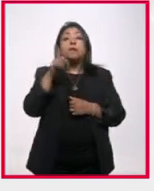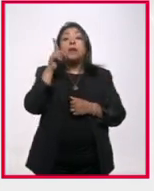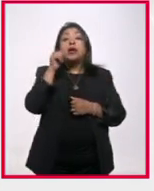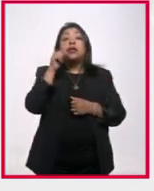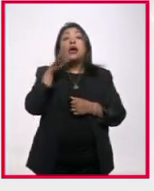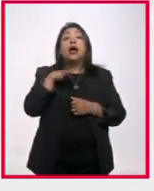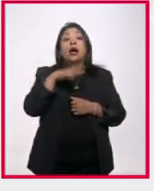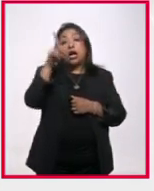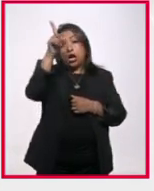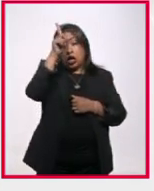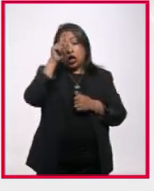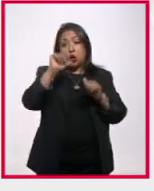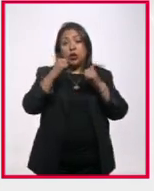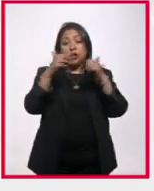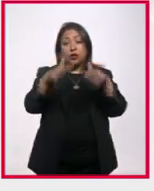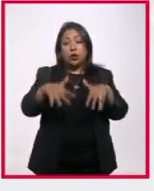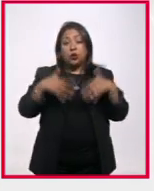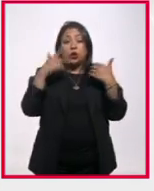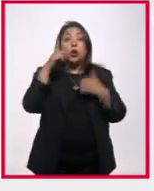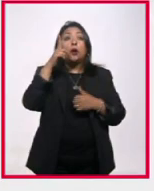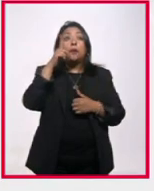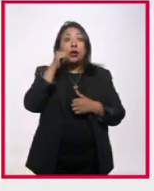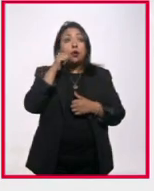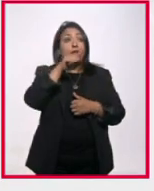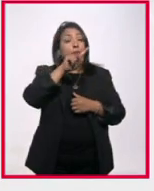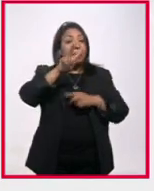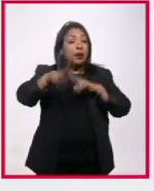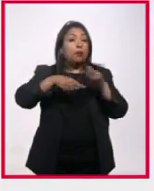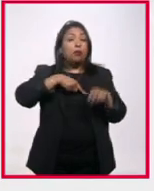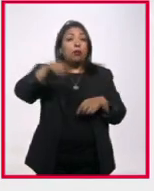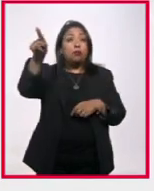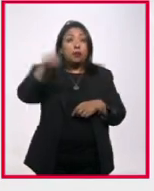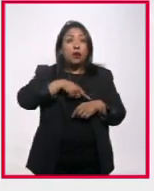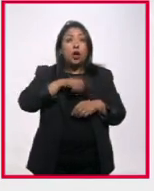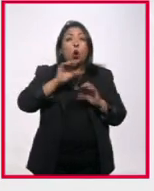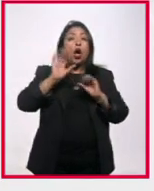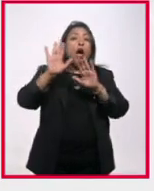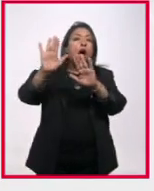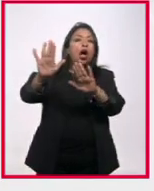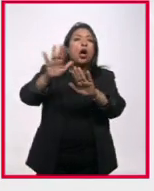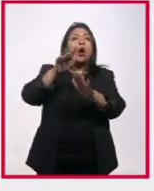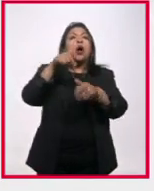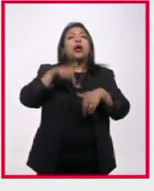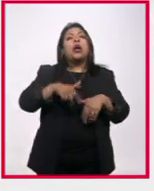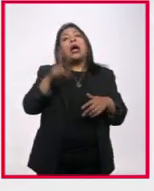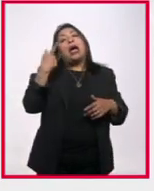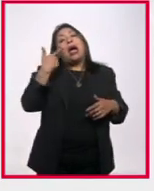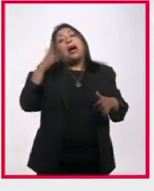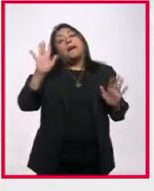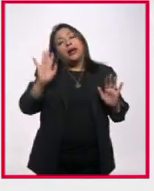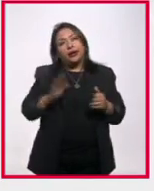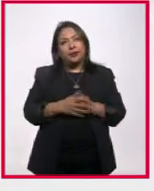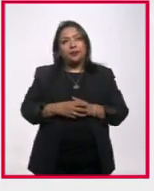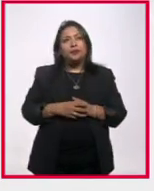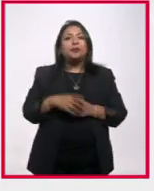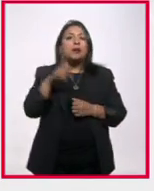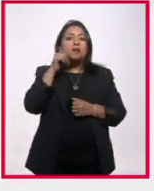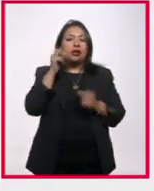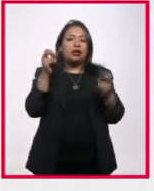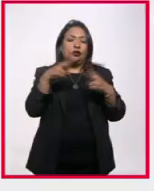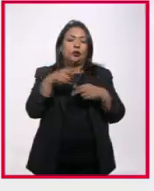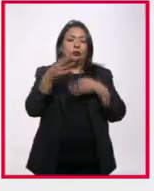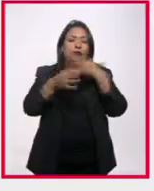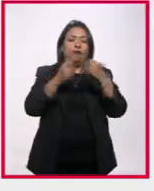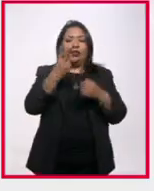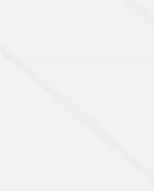tenemos Lunas del Auditorio. Ah, Lunas, mañana. ¿También vas a hacer el don de la ubicuidad allá o aquí o allá? Intentaremos. Bueno. Mañana los esperamos en